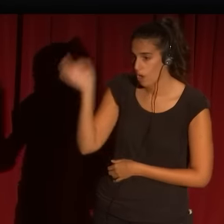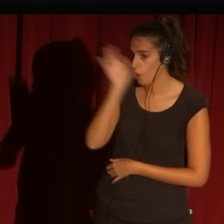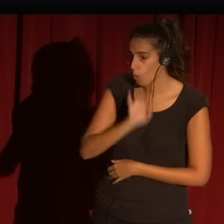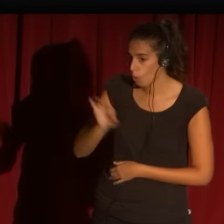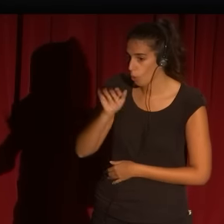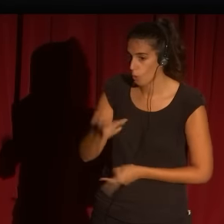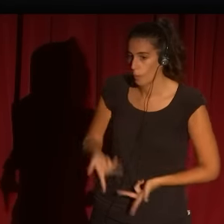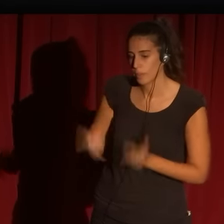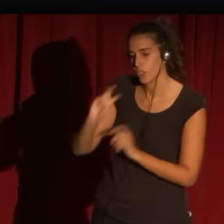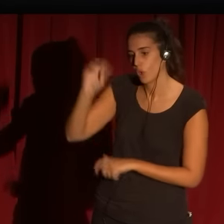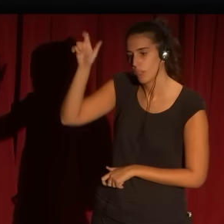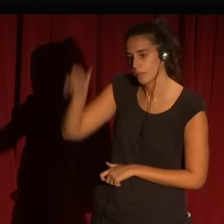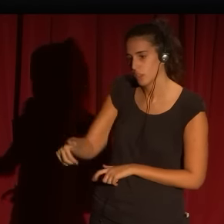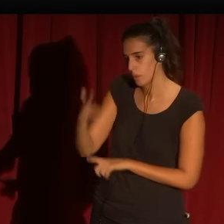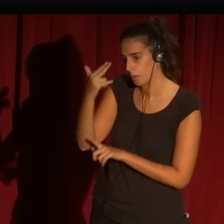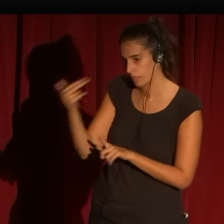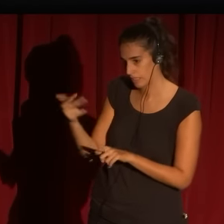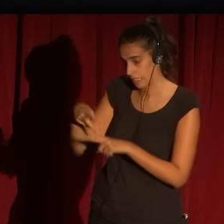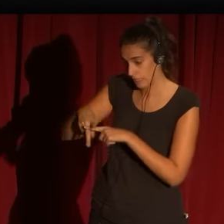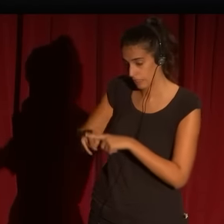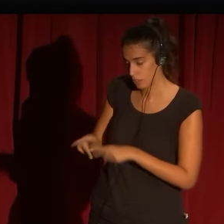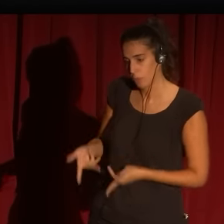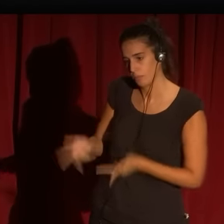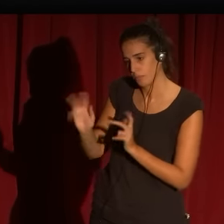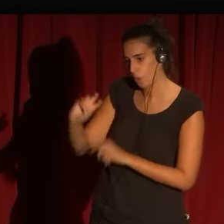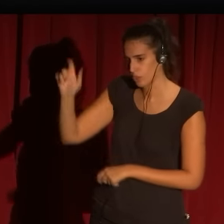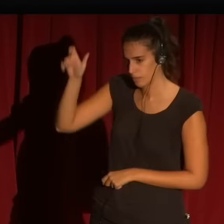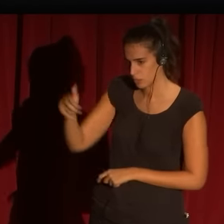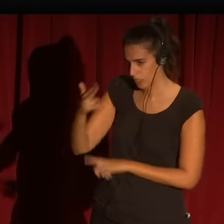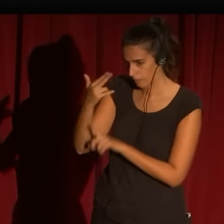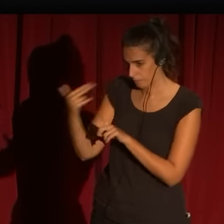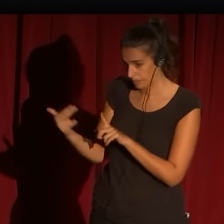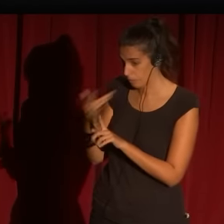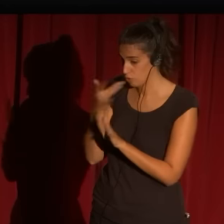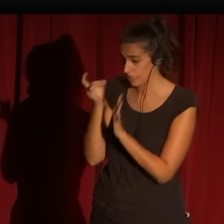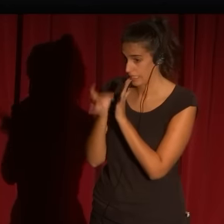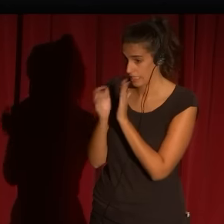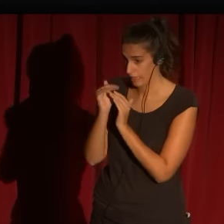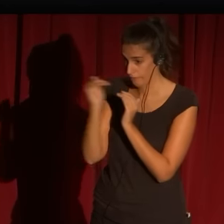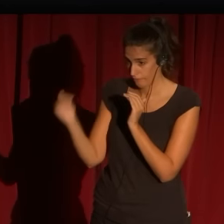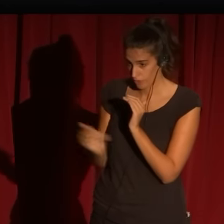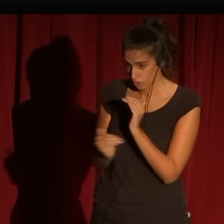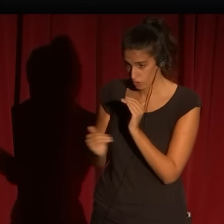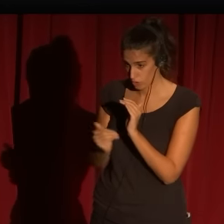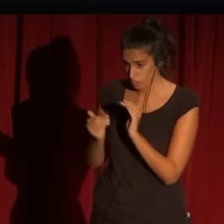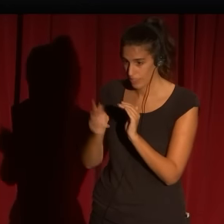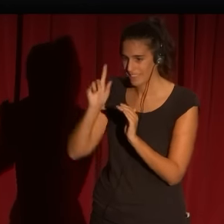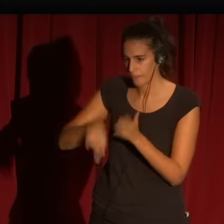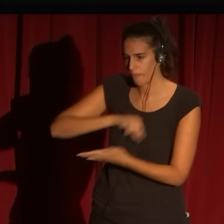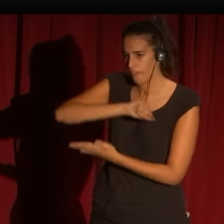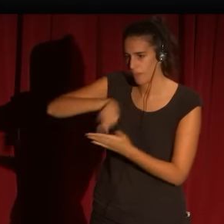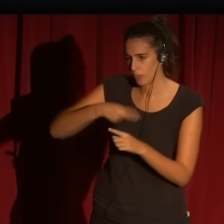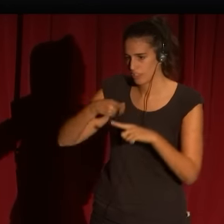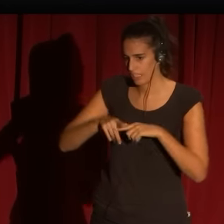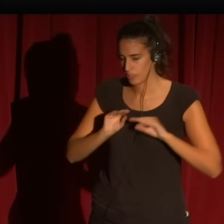los pinte que su Perdón que su taller los pinte porque incluso los cuadros de calidad inferior son cuadros que están firmados por